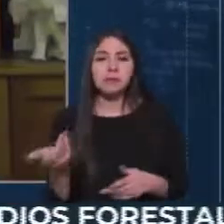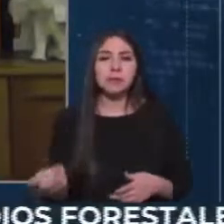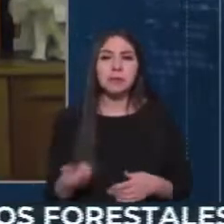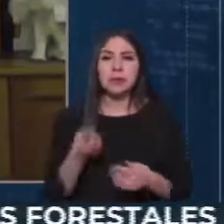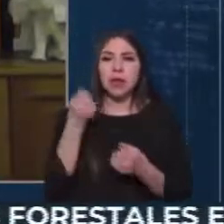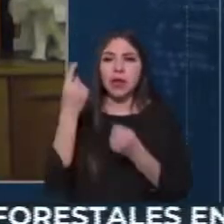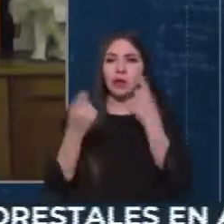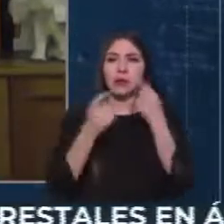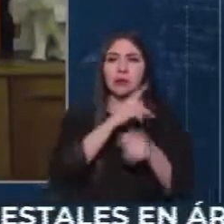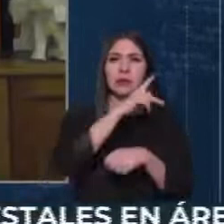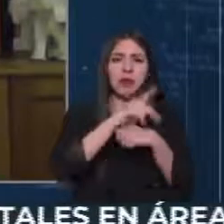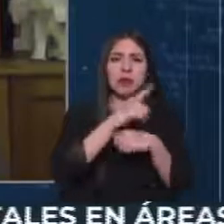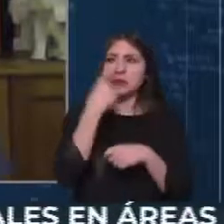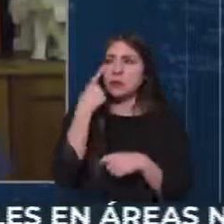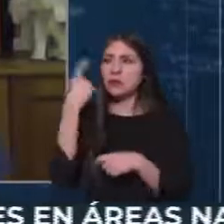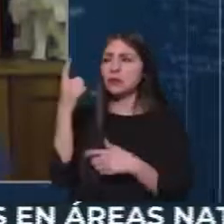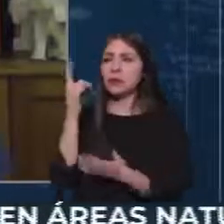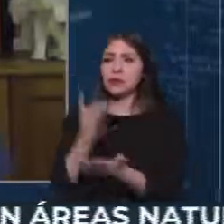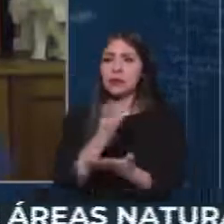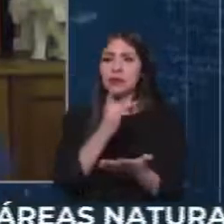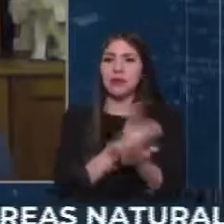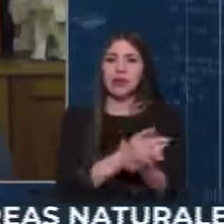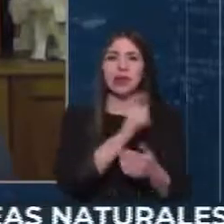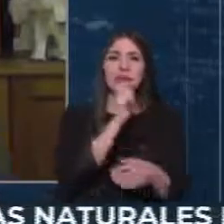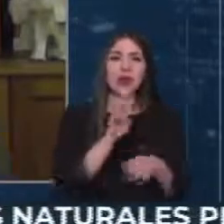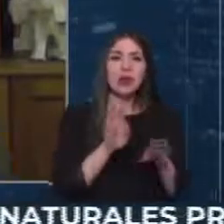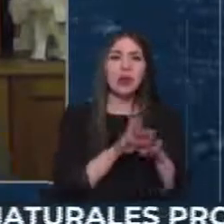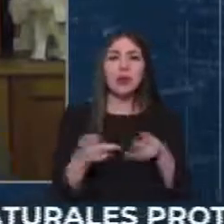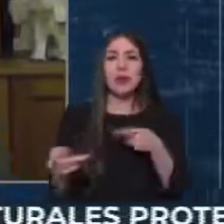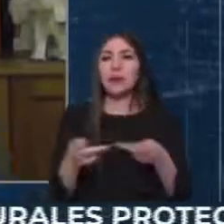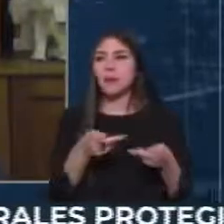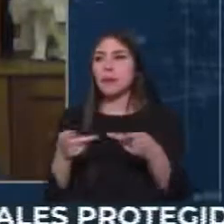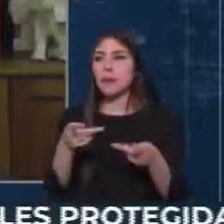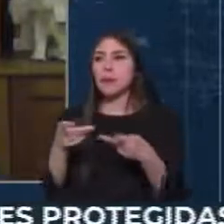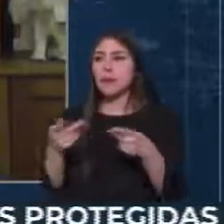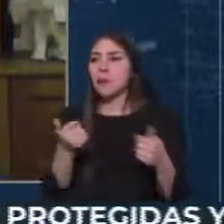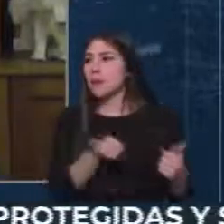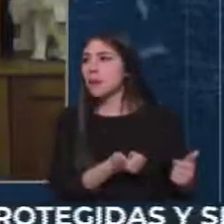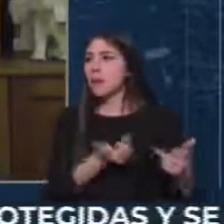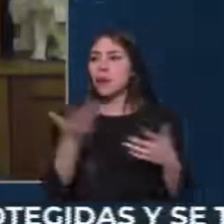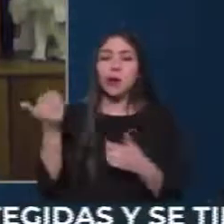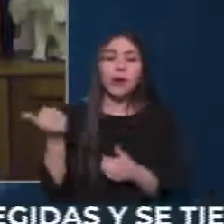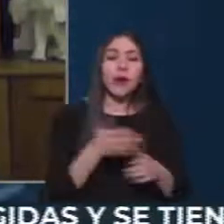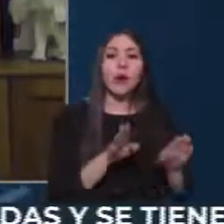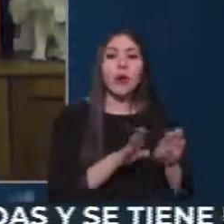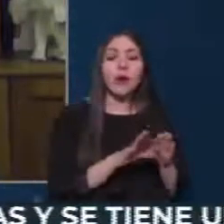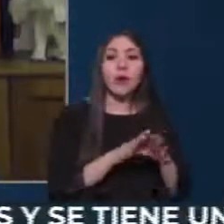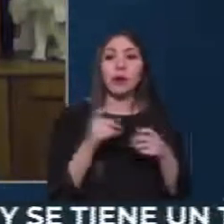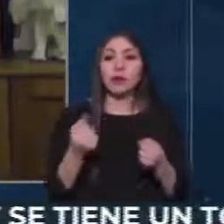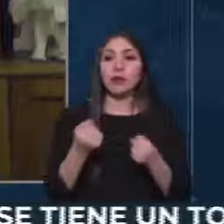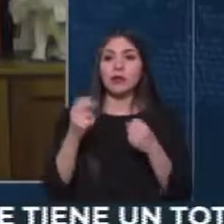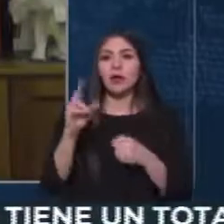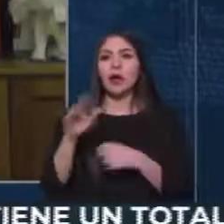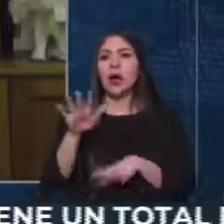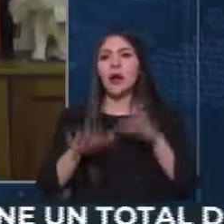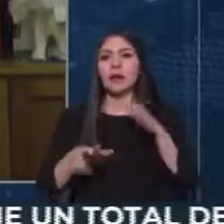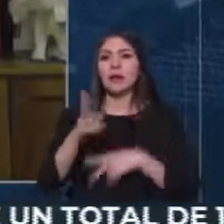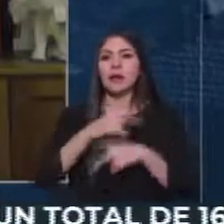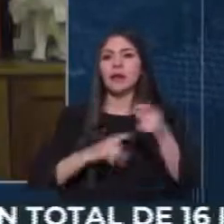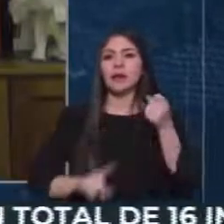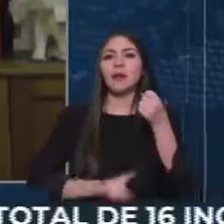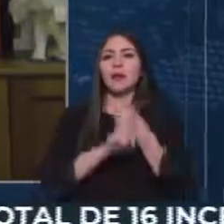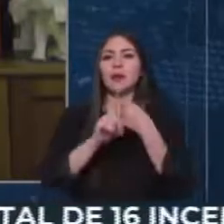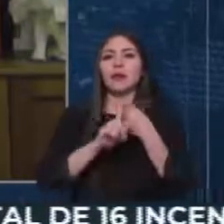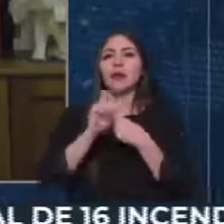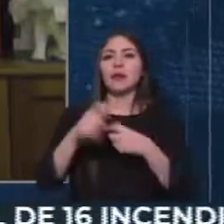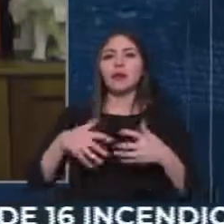nos hemos dado cuenta que esos problemas logísticos no han sido tan fuertes como sí los embudos que se han originado de las